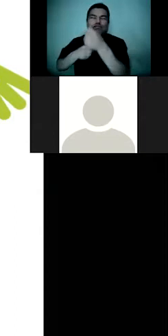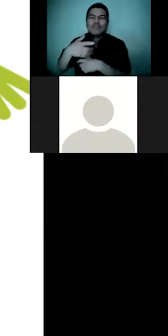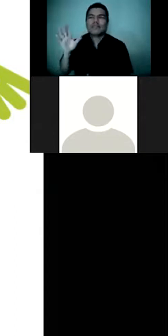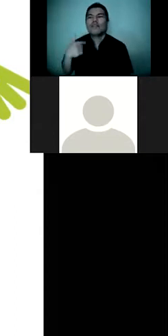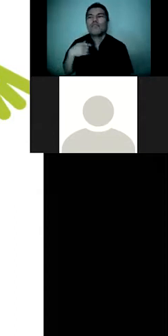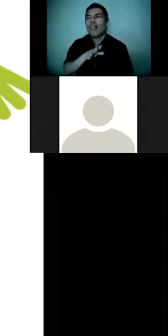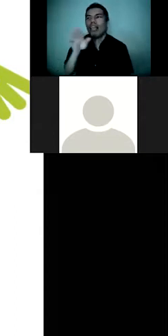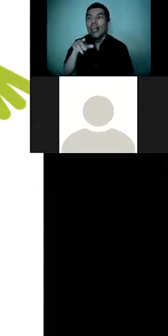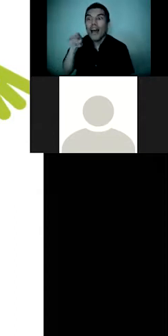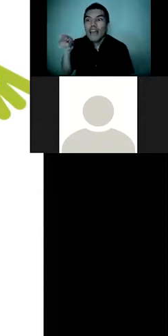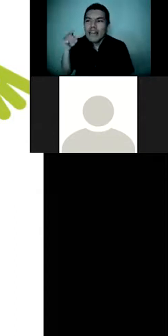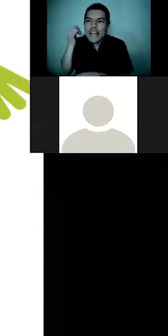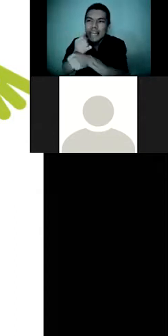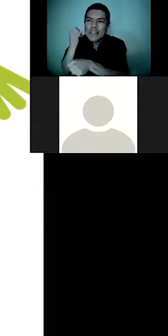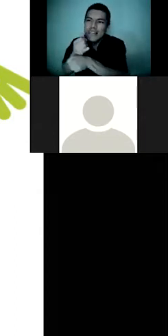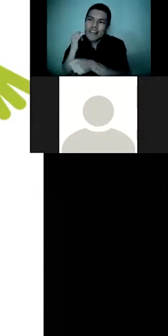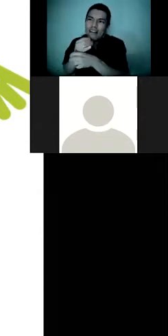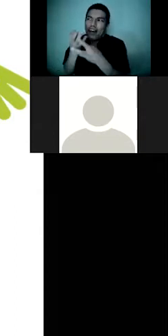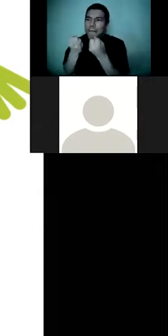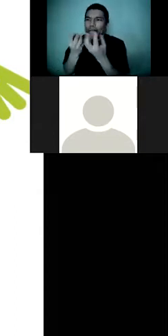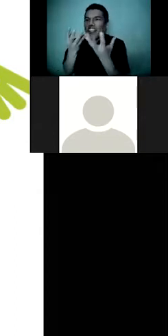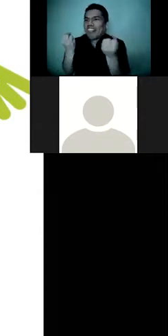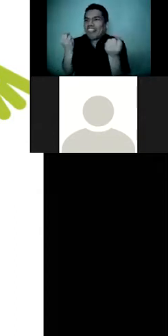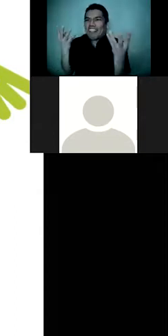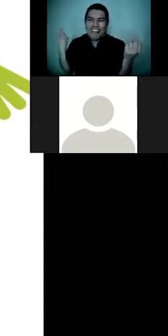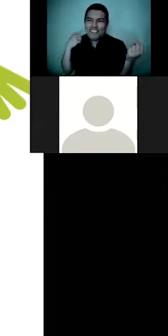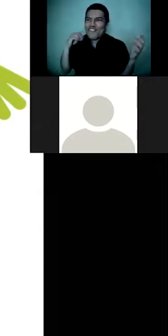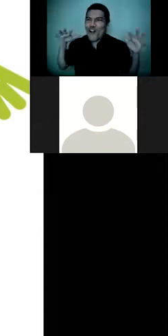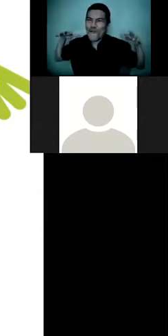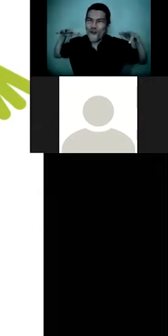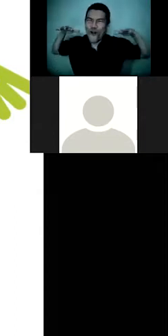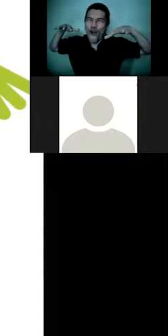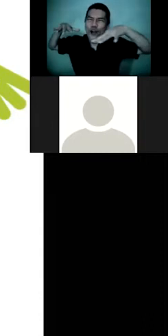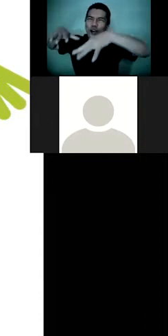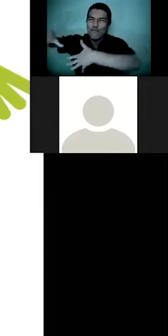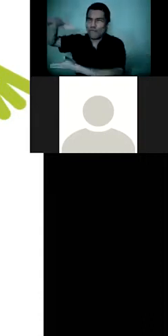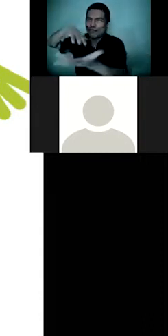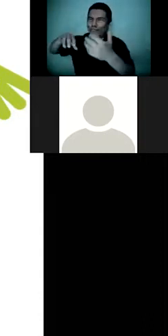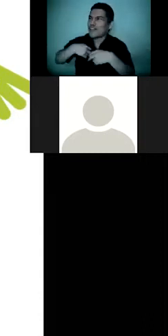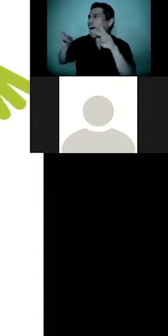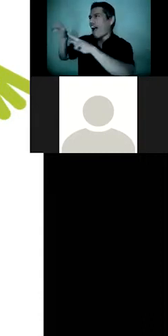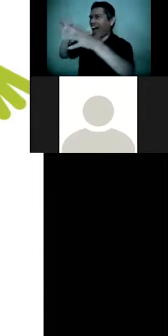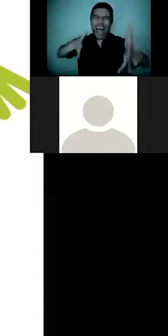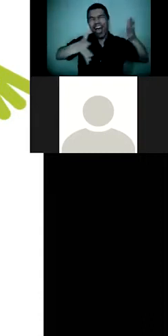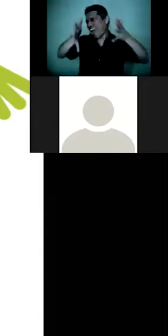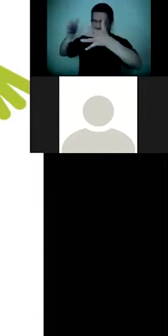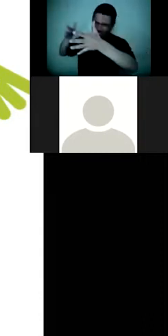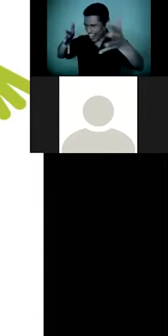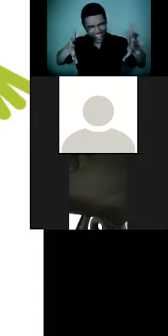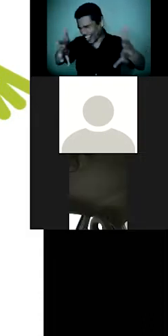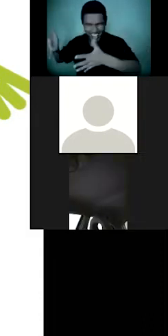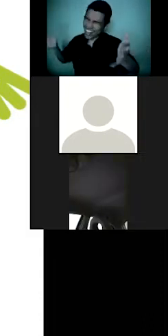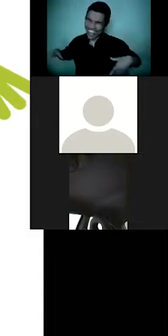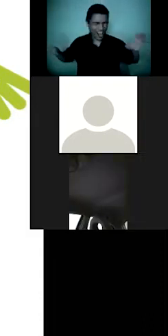Salvador. Añísimos tiene. Entonces ahí yo iba a la iglesia, uy, ahí todo enseñas, y allí sí aprendía con todo el